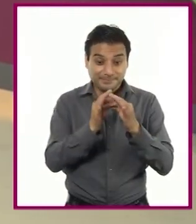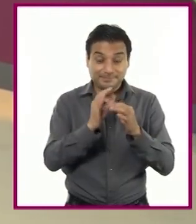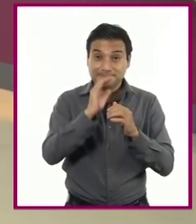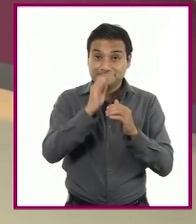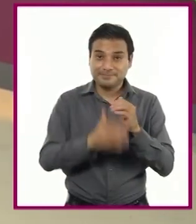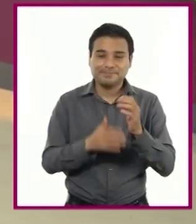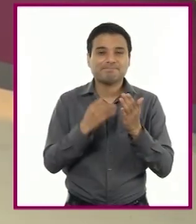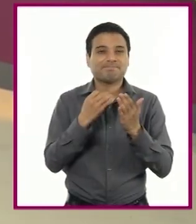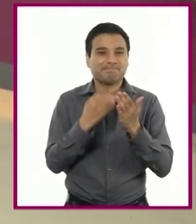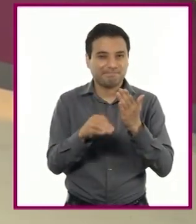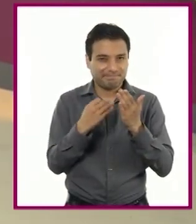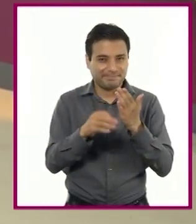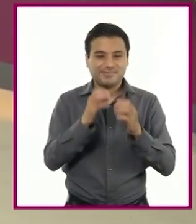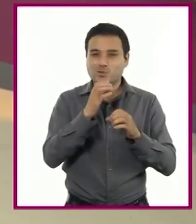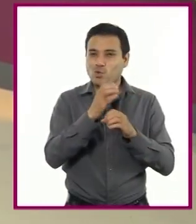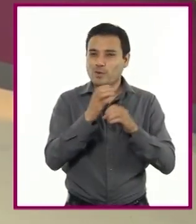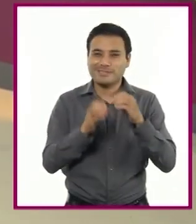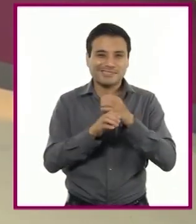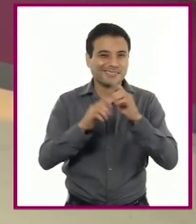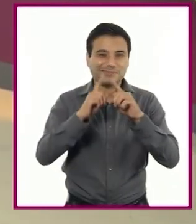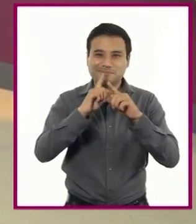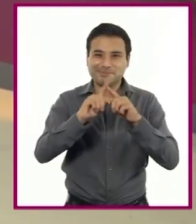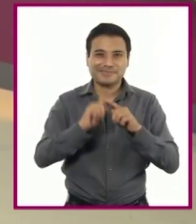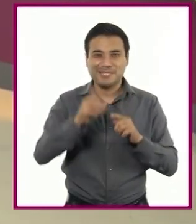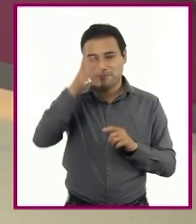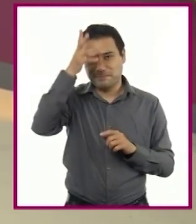pero aún nos queda mucho por explorar y